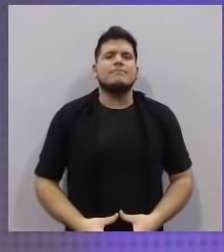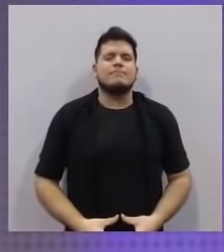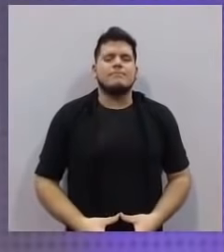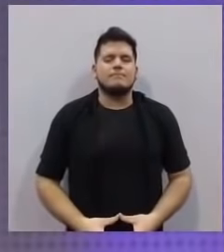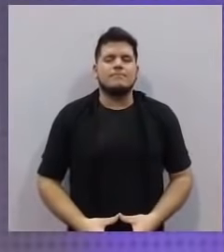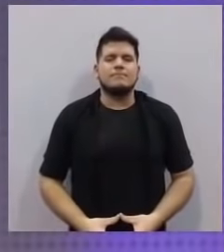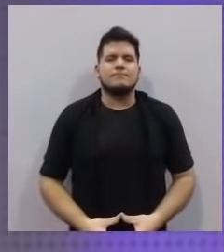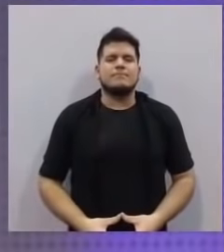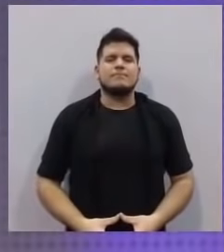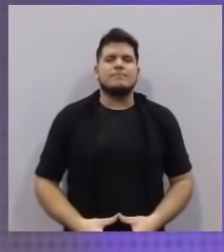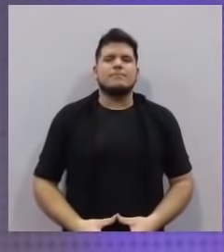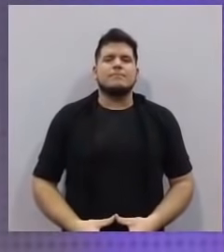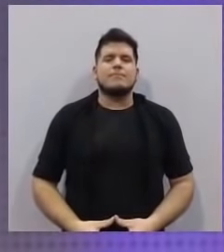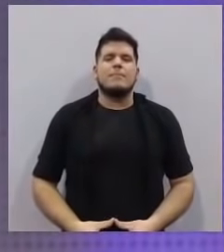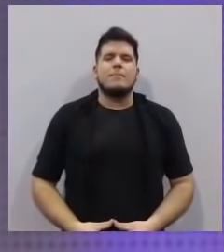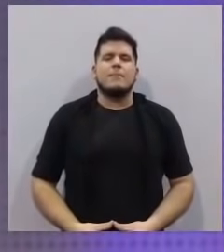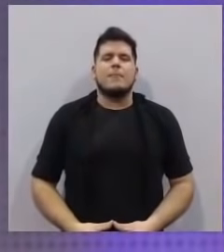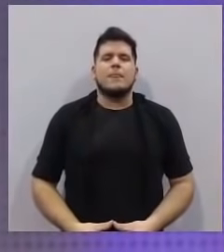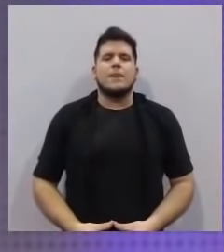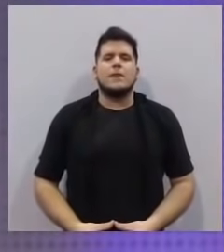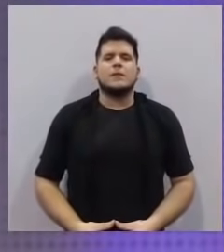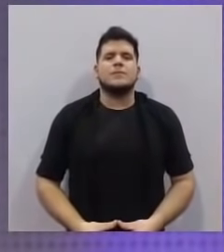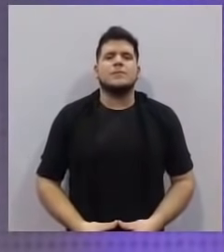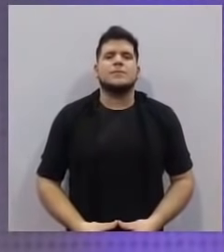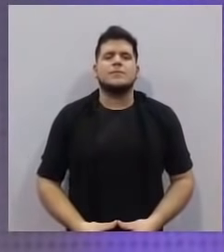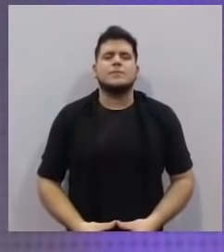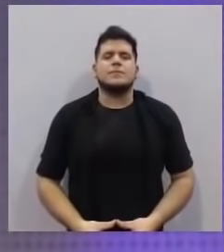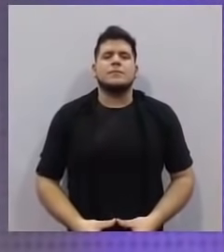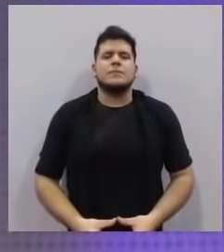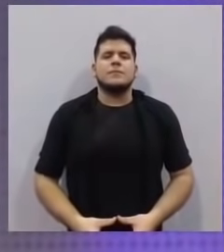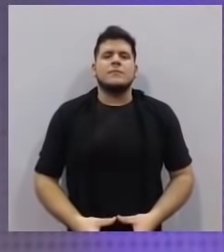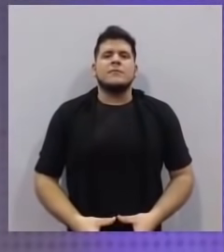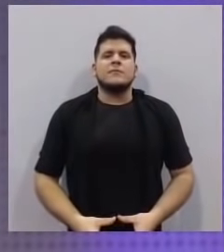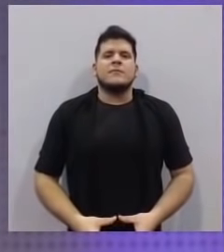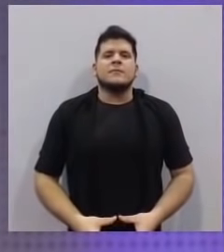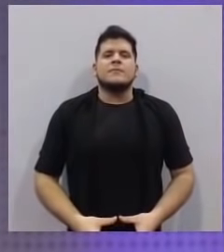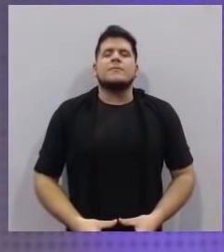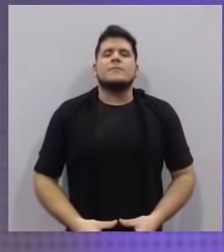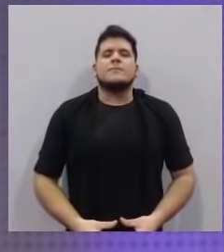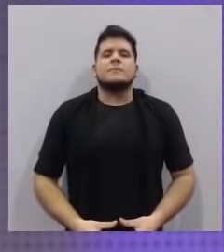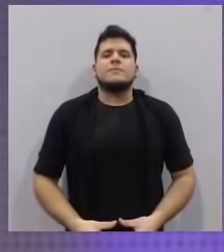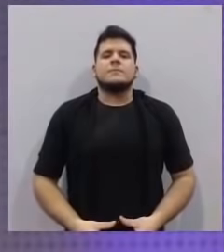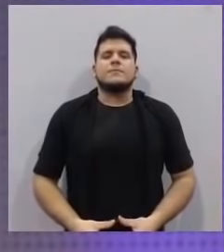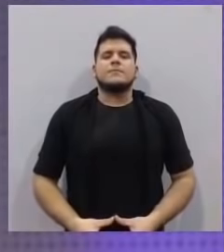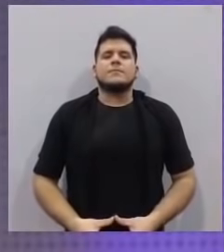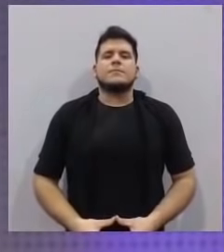el padre supo atender y esto me encanta porque es un mensaje para la iglesia